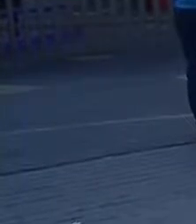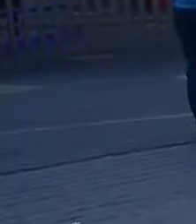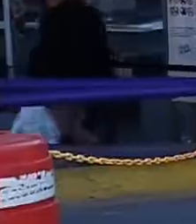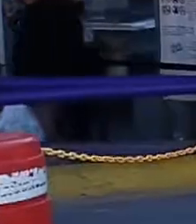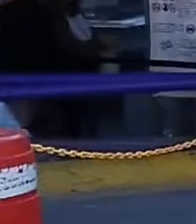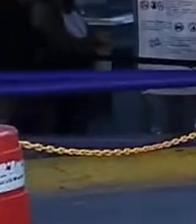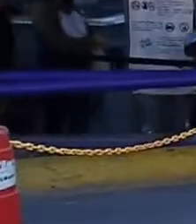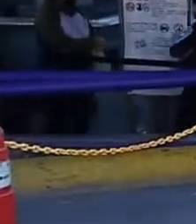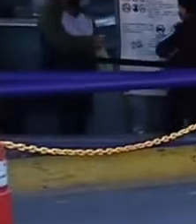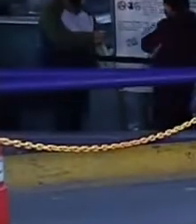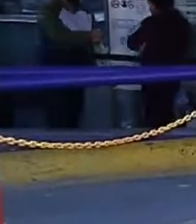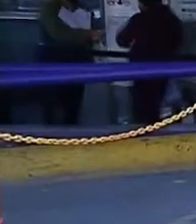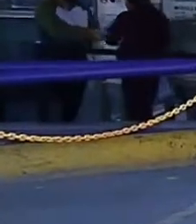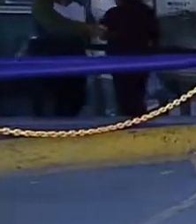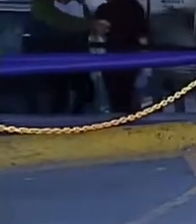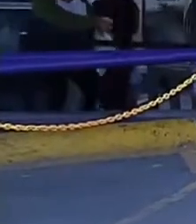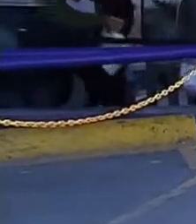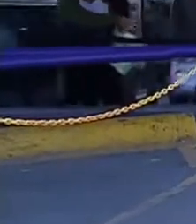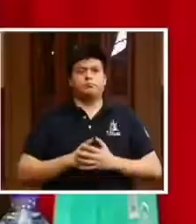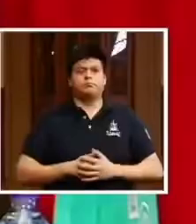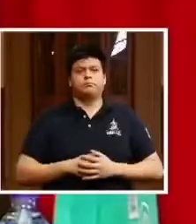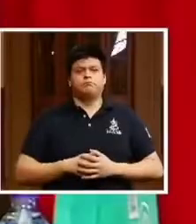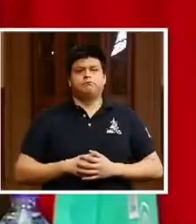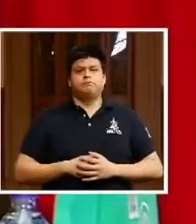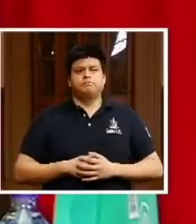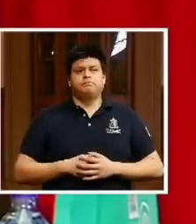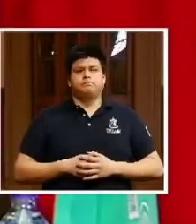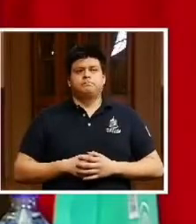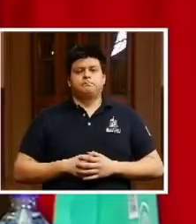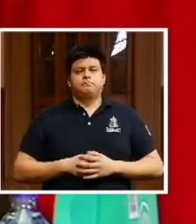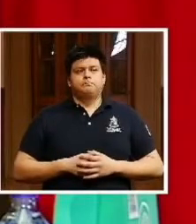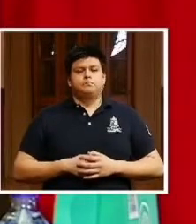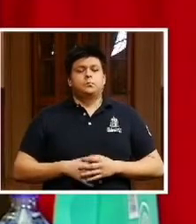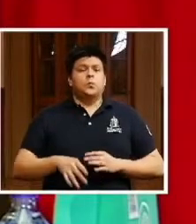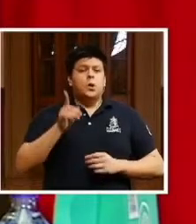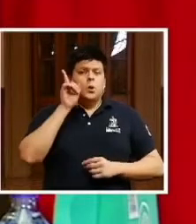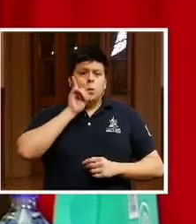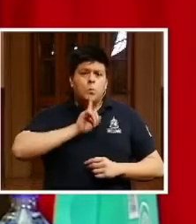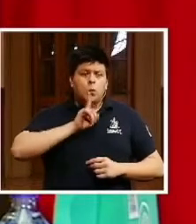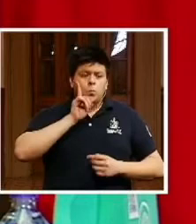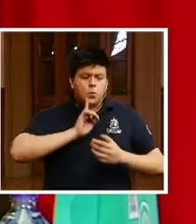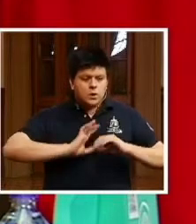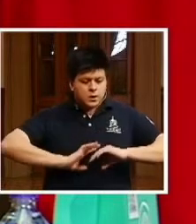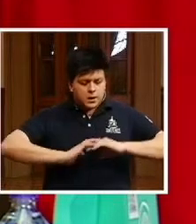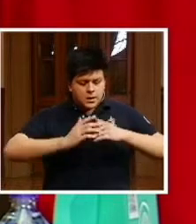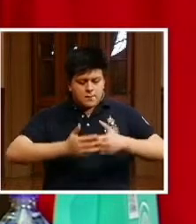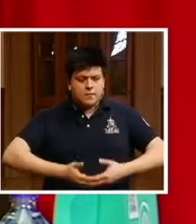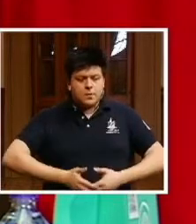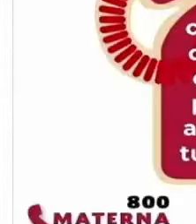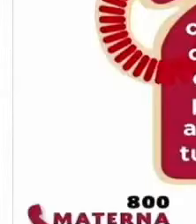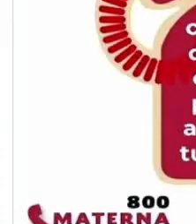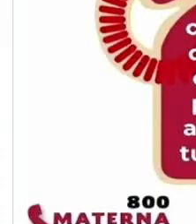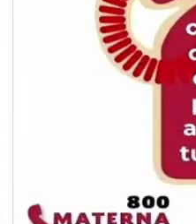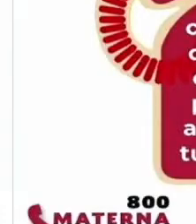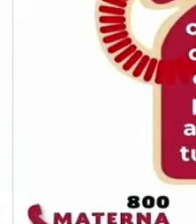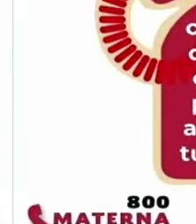existe una línea telefónica para dar atención. Para las mujeres embarazadas, este es su número,